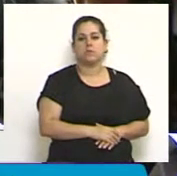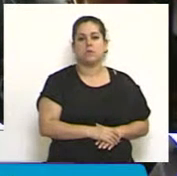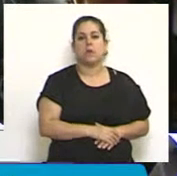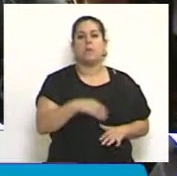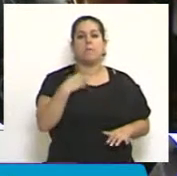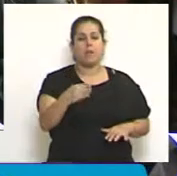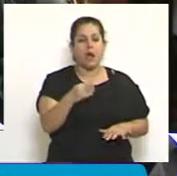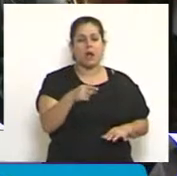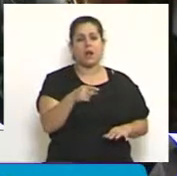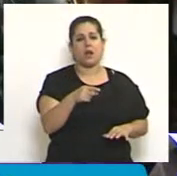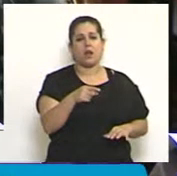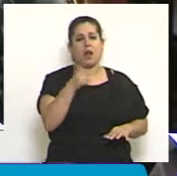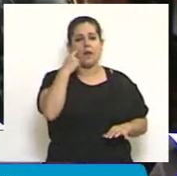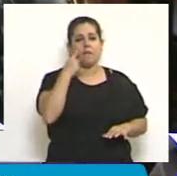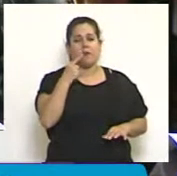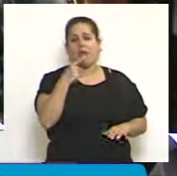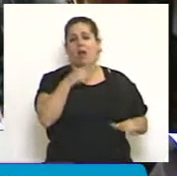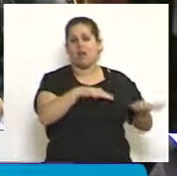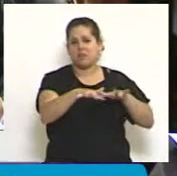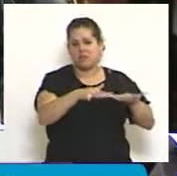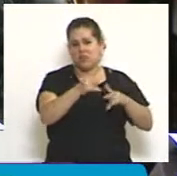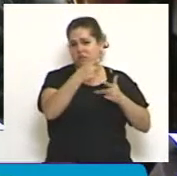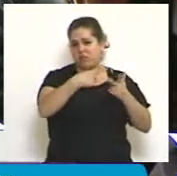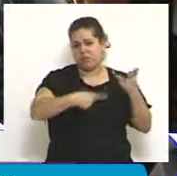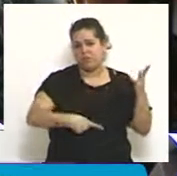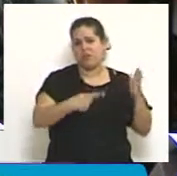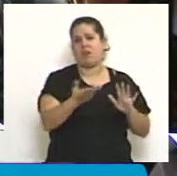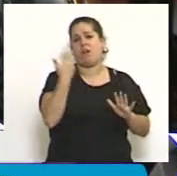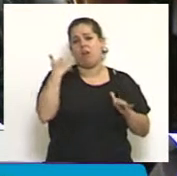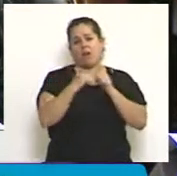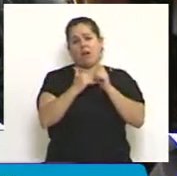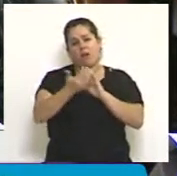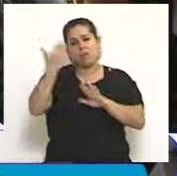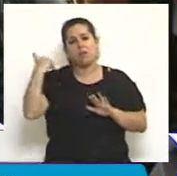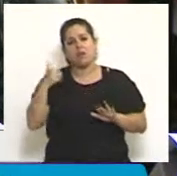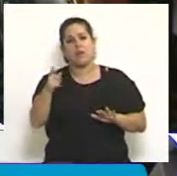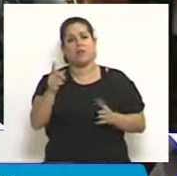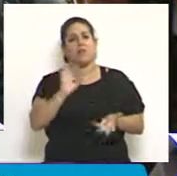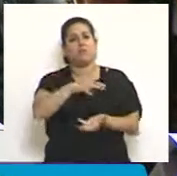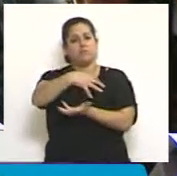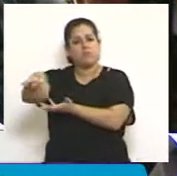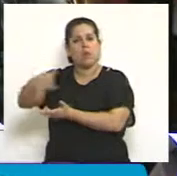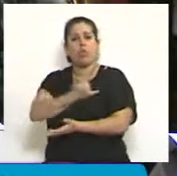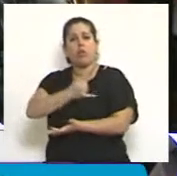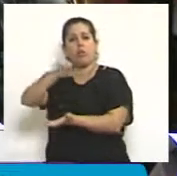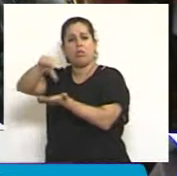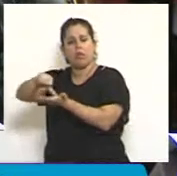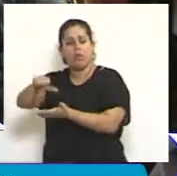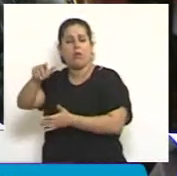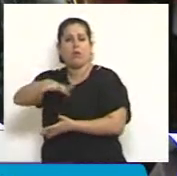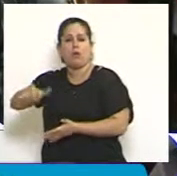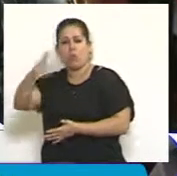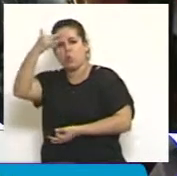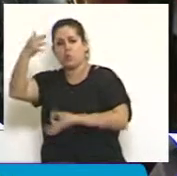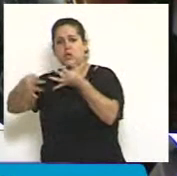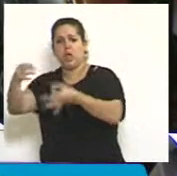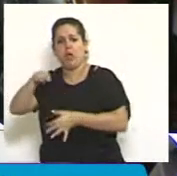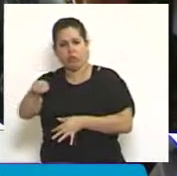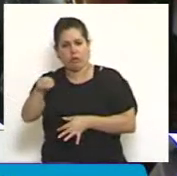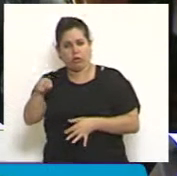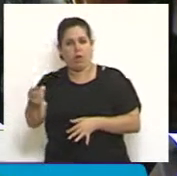Los tribunales nacionales de juicio tendrán competencia en la ciudad autónoma con las funciones previstas por el 54 del